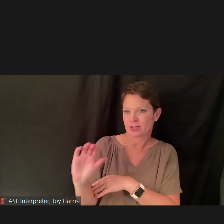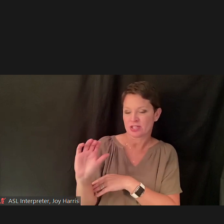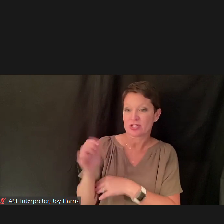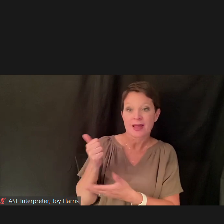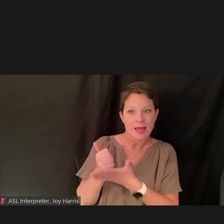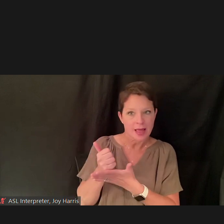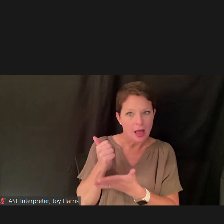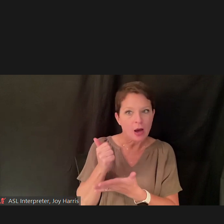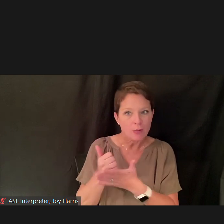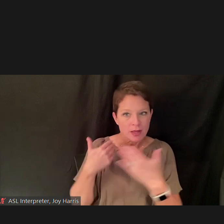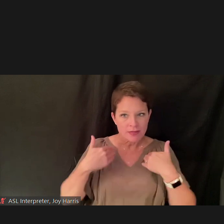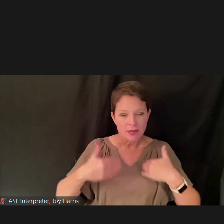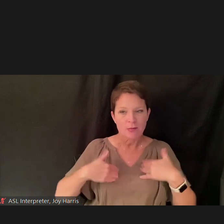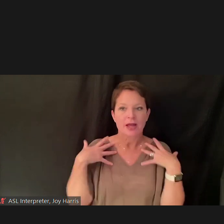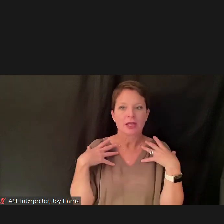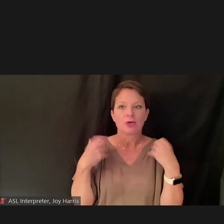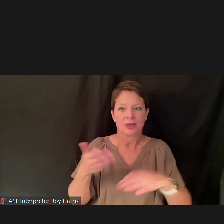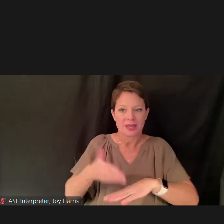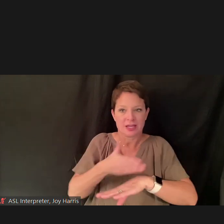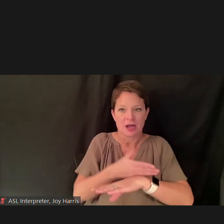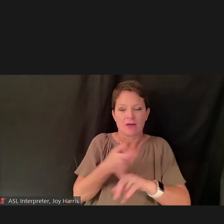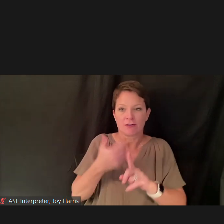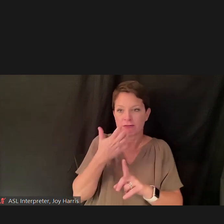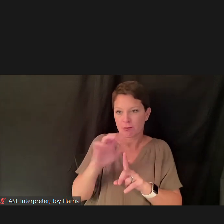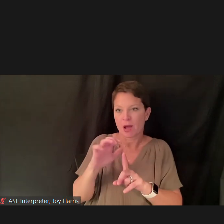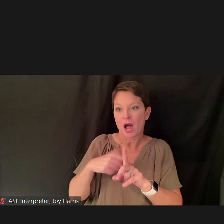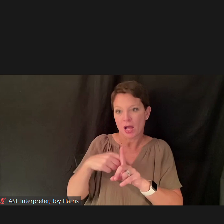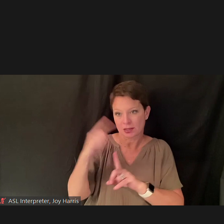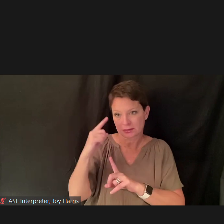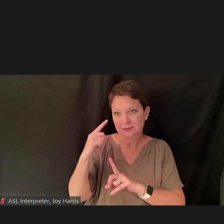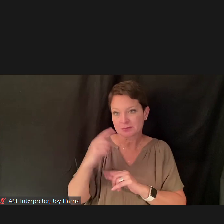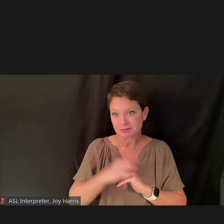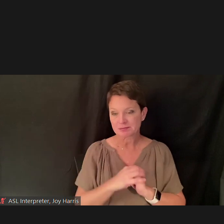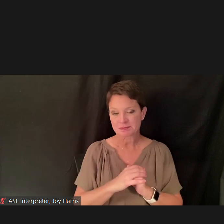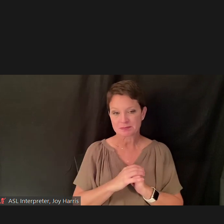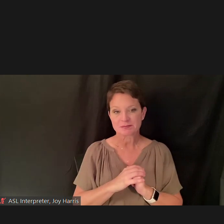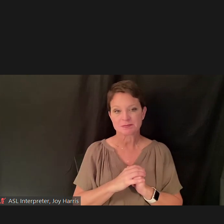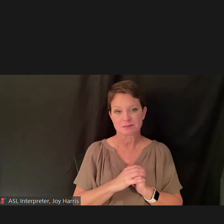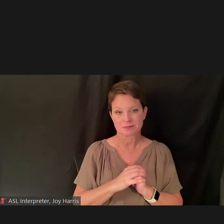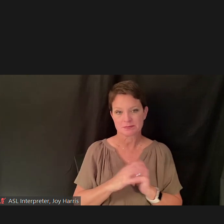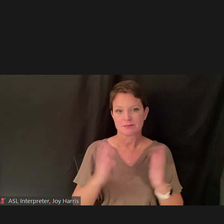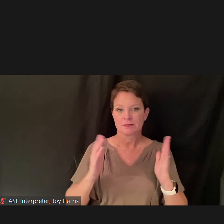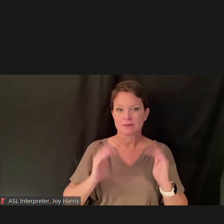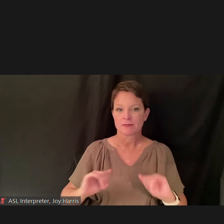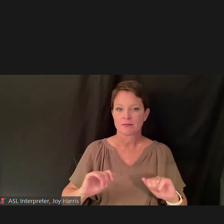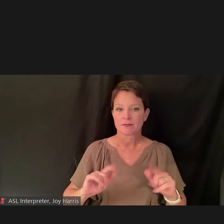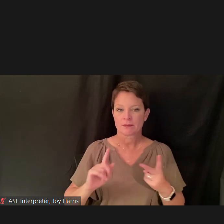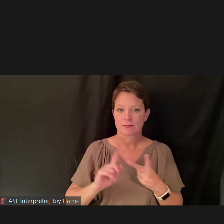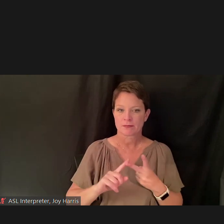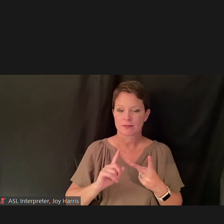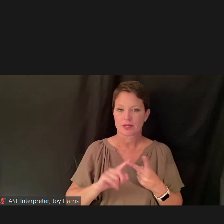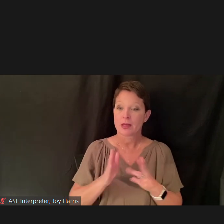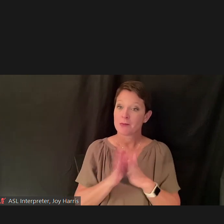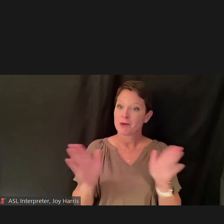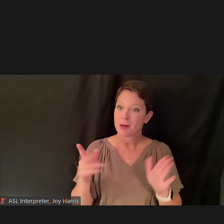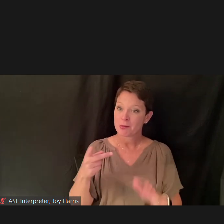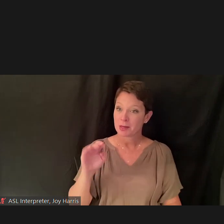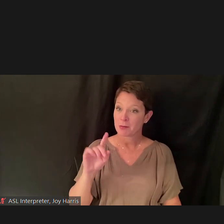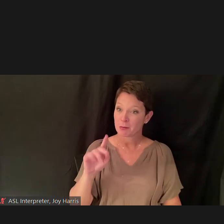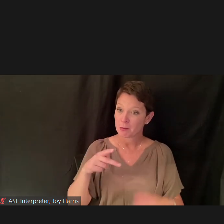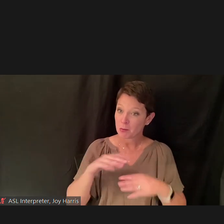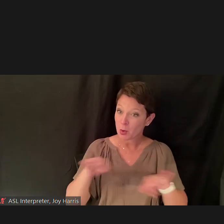Aconséjele que pase más tiempo en una zona con aire acondicionado para que su cuerpo pueda